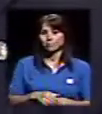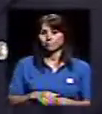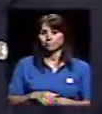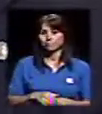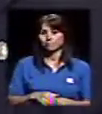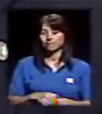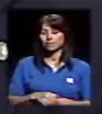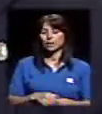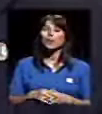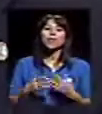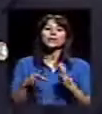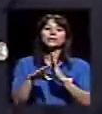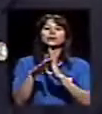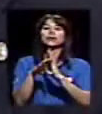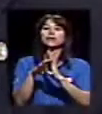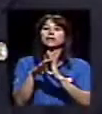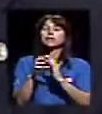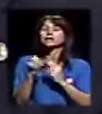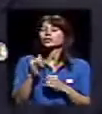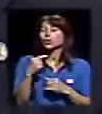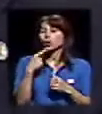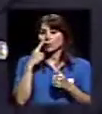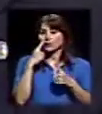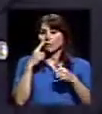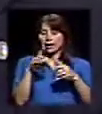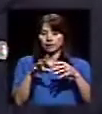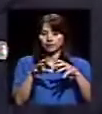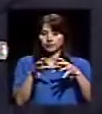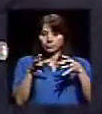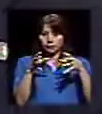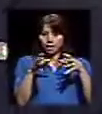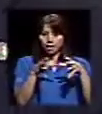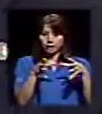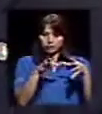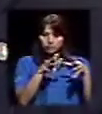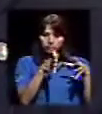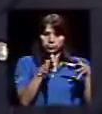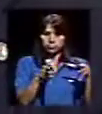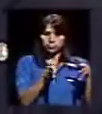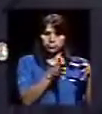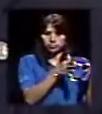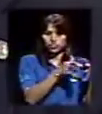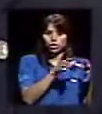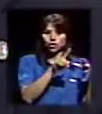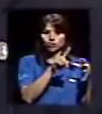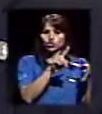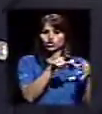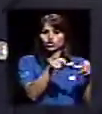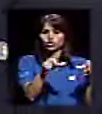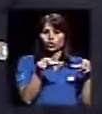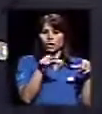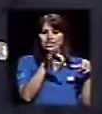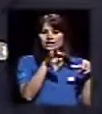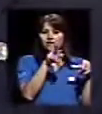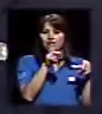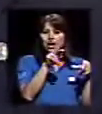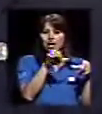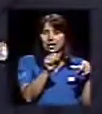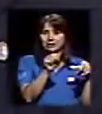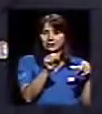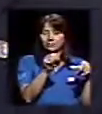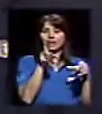uno separa lo que es zonas francas, el crecimiento interno oscila alrededor de un